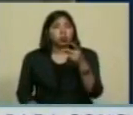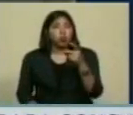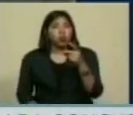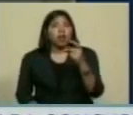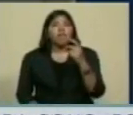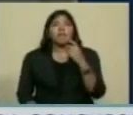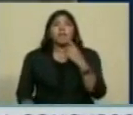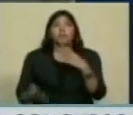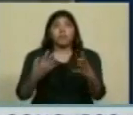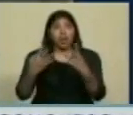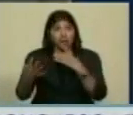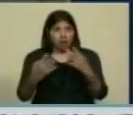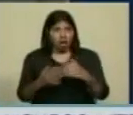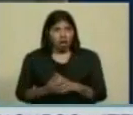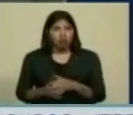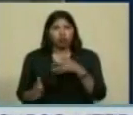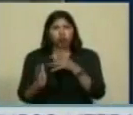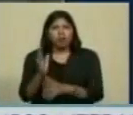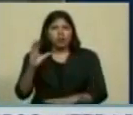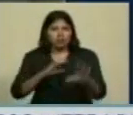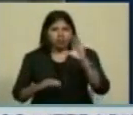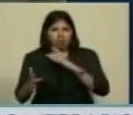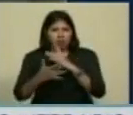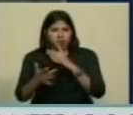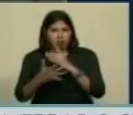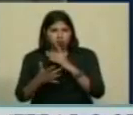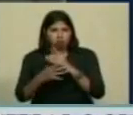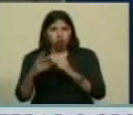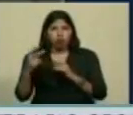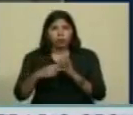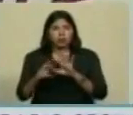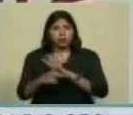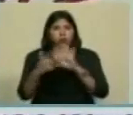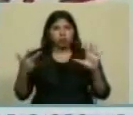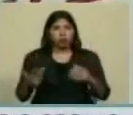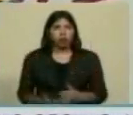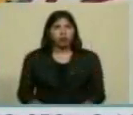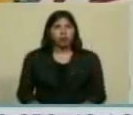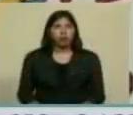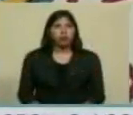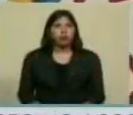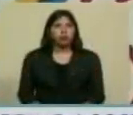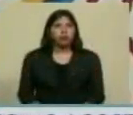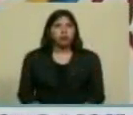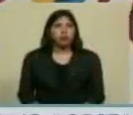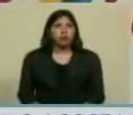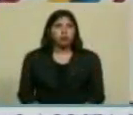Feria Internacional de Ciencia y Tecnología 2018.